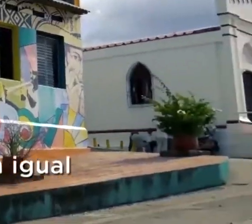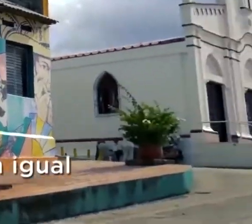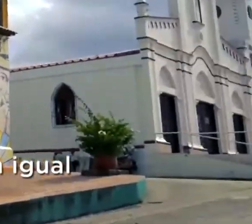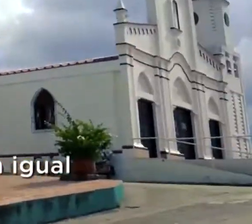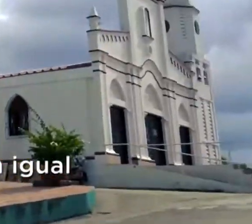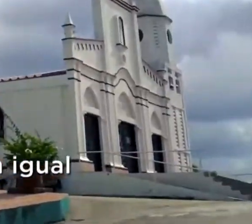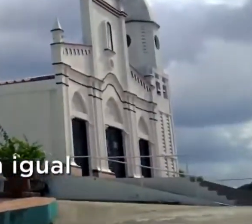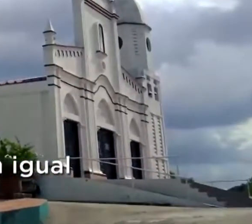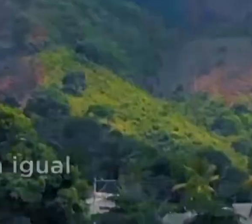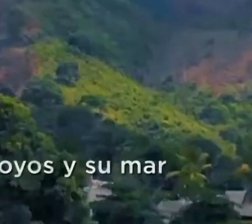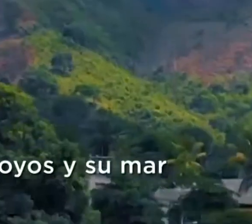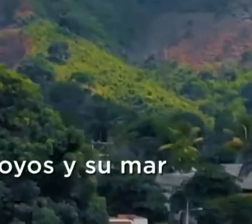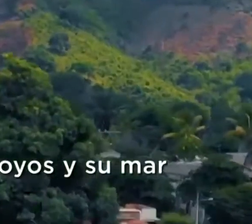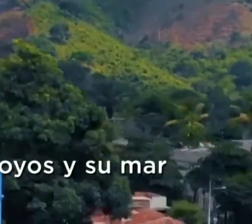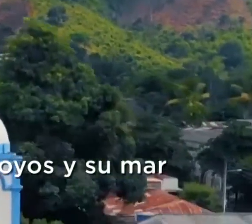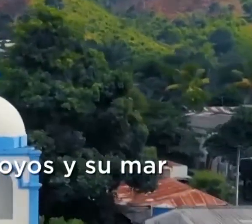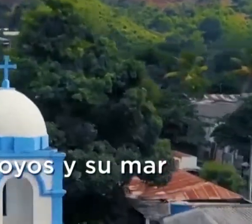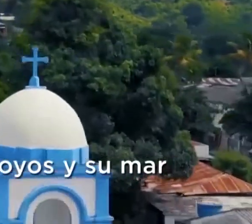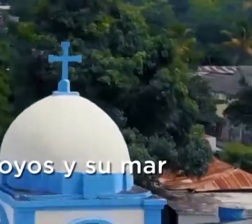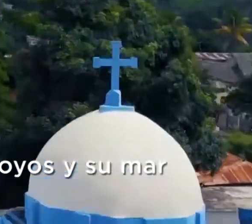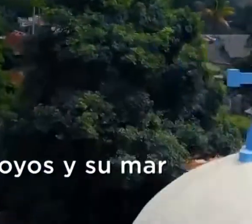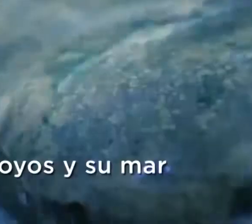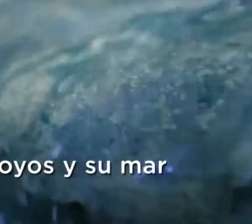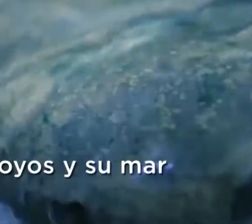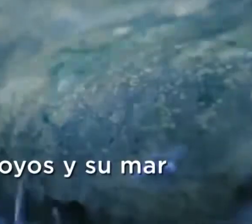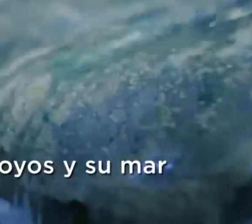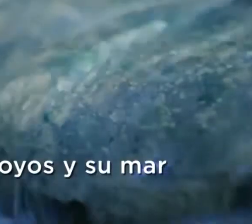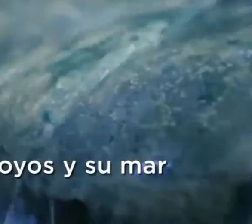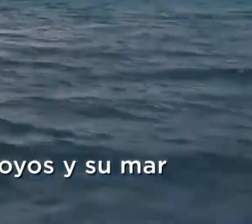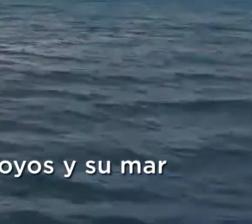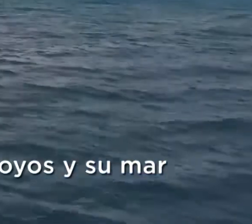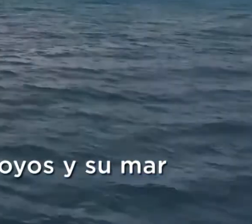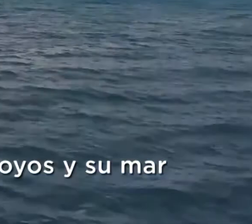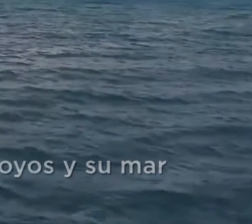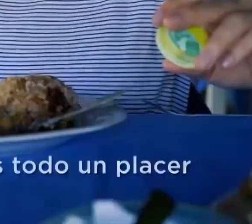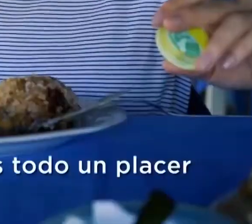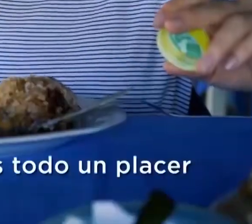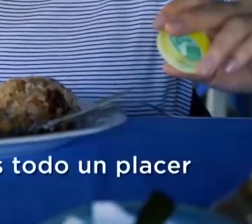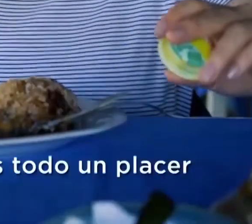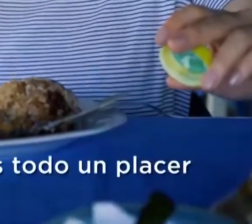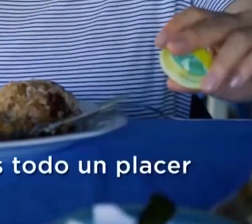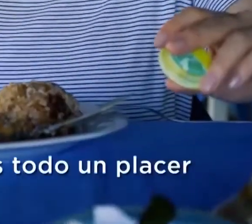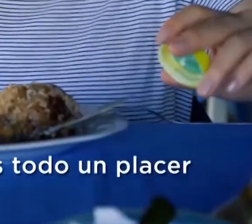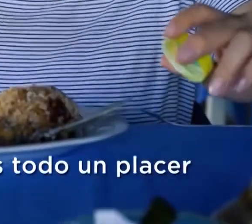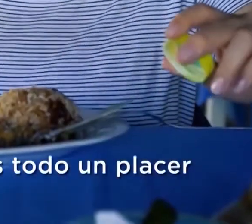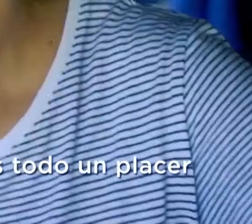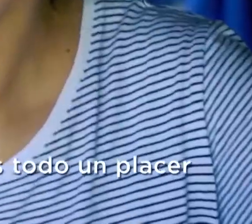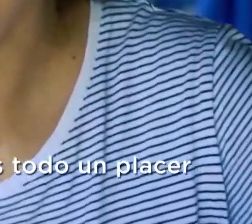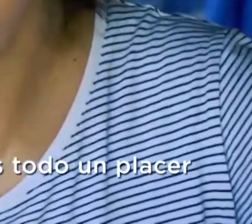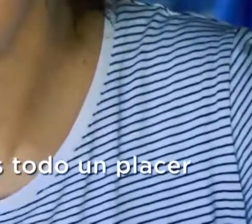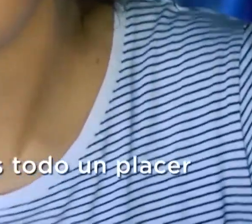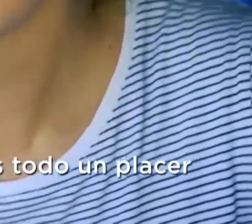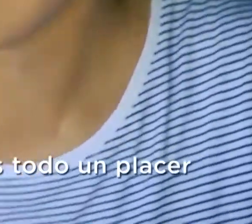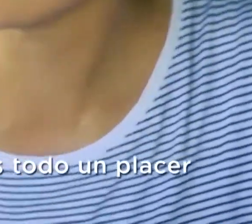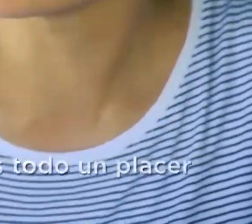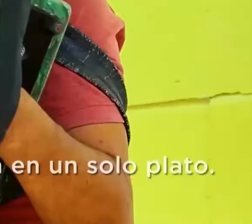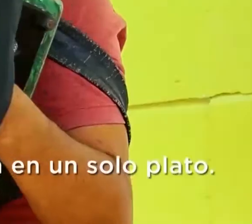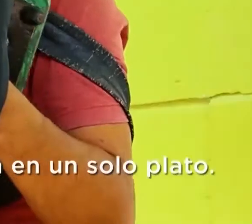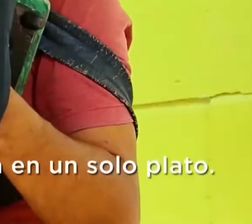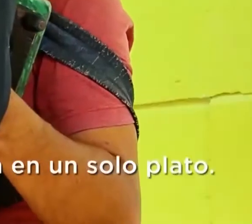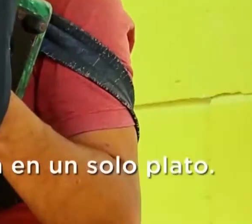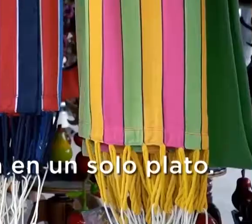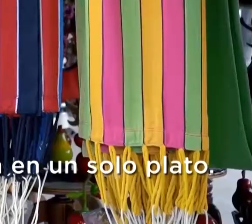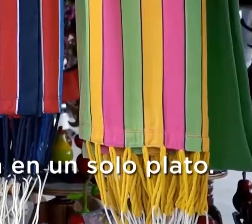Una tierra de belleza sin igual, por sus lindas montañas, sus arroyos y su mar, donde perderse en sus sabores es todo un placer,